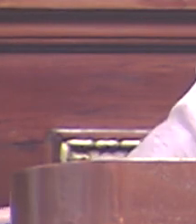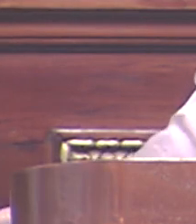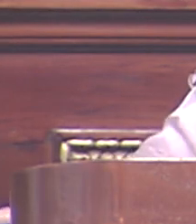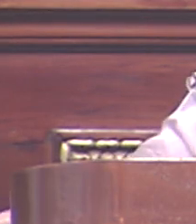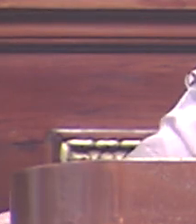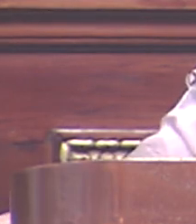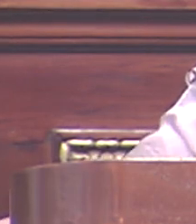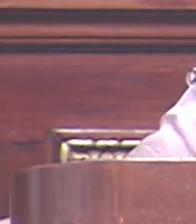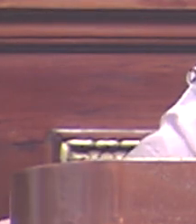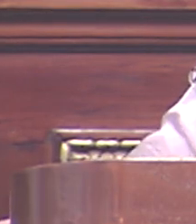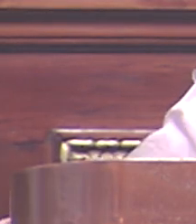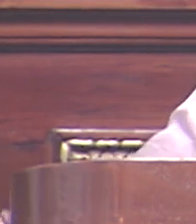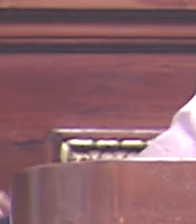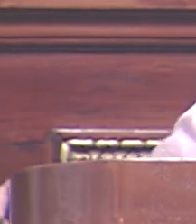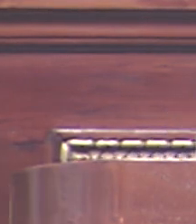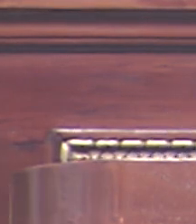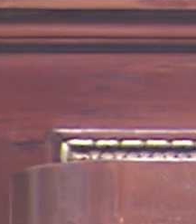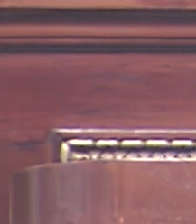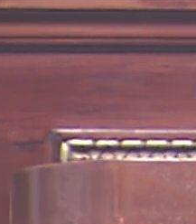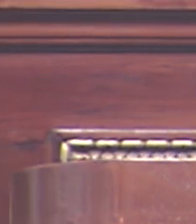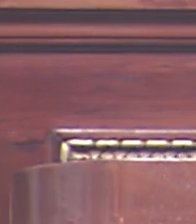La diputada Paula Soto.